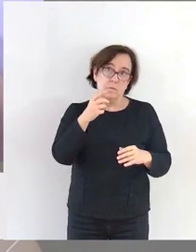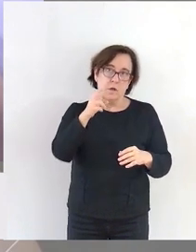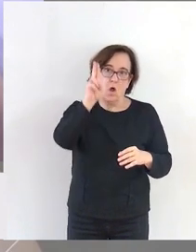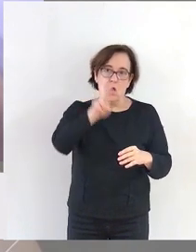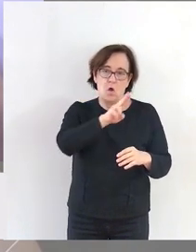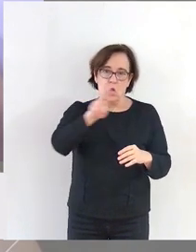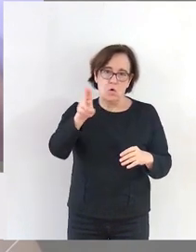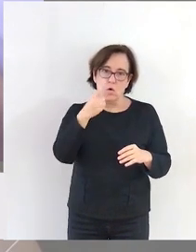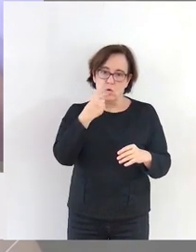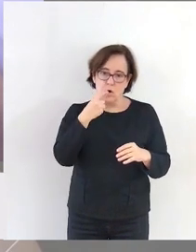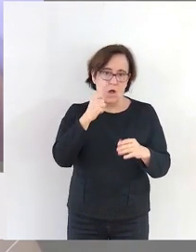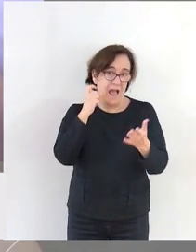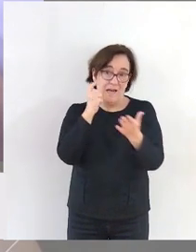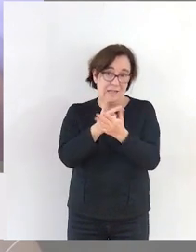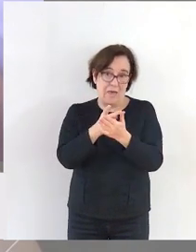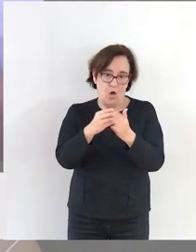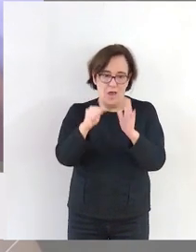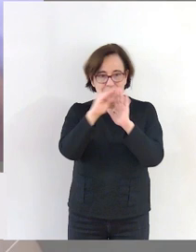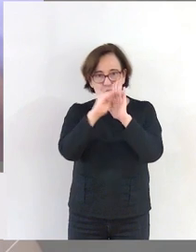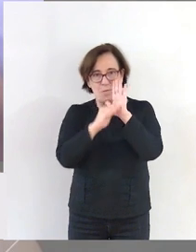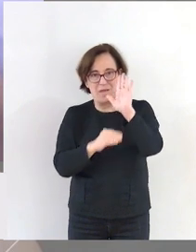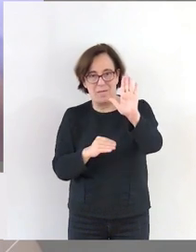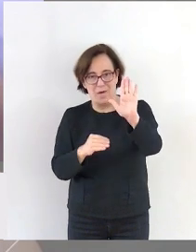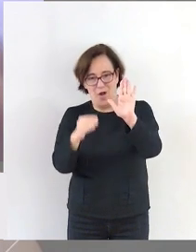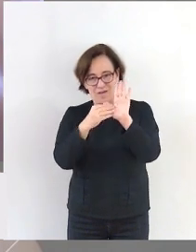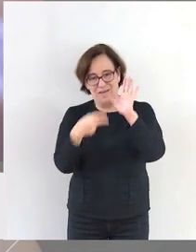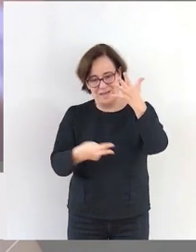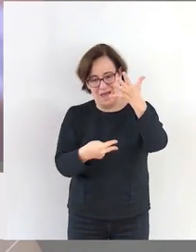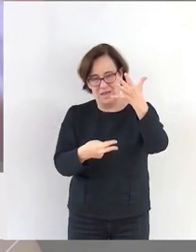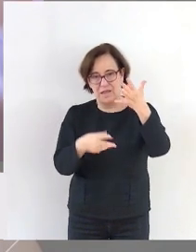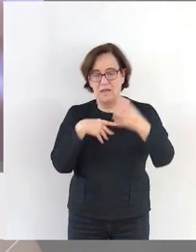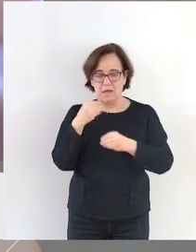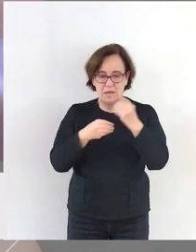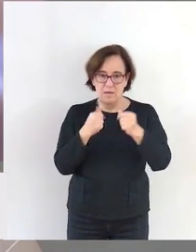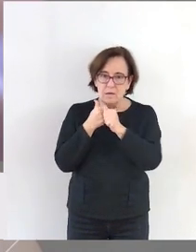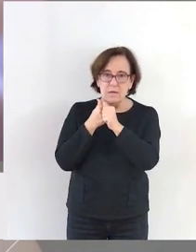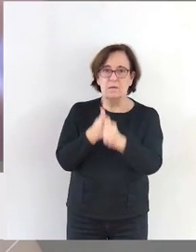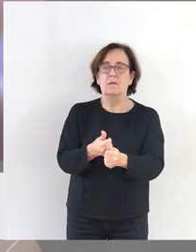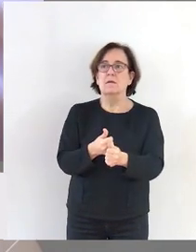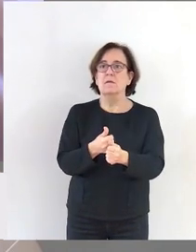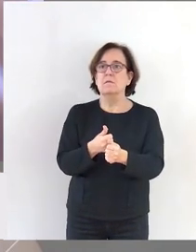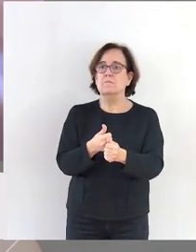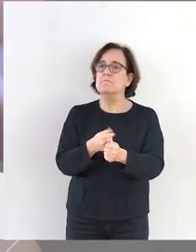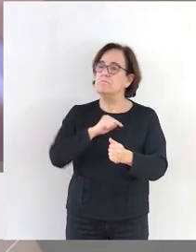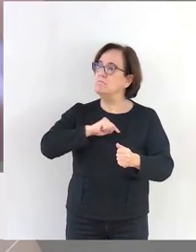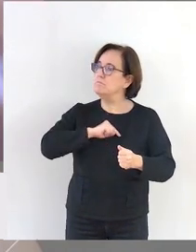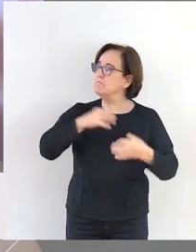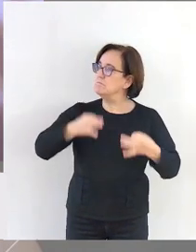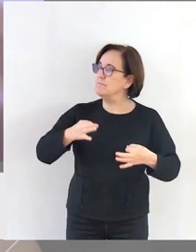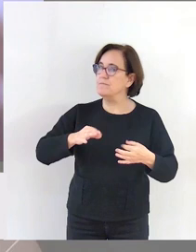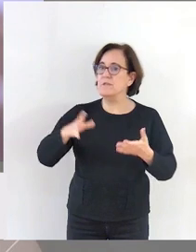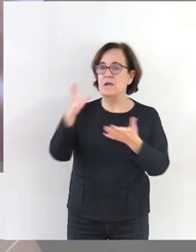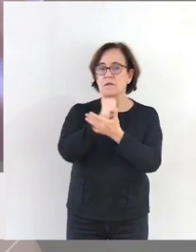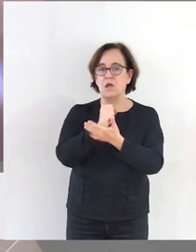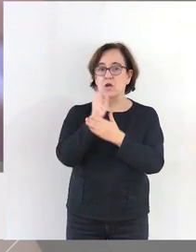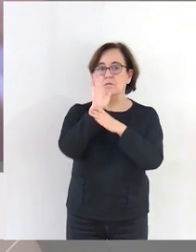retado en sus principios eh que los llevamos con mucha plomo y lo llevamos a todos